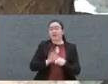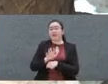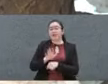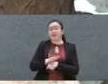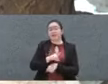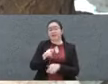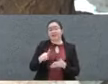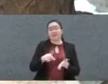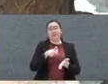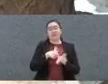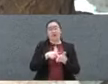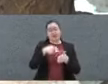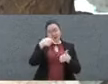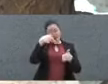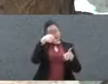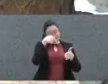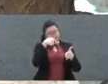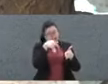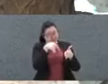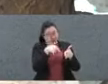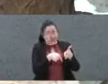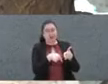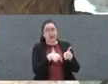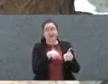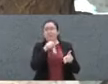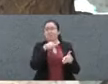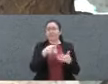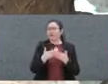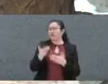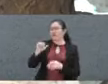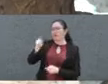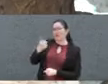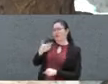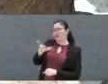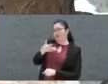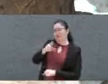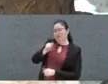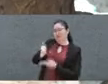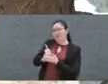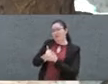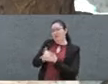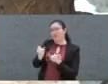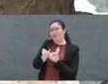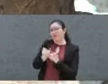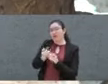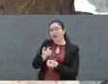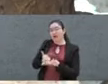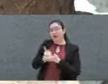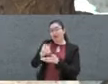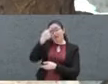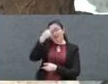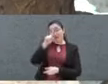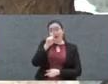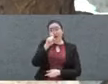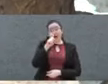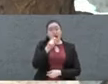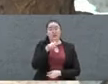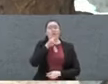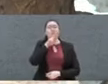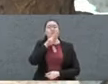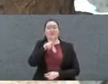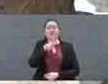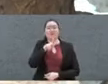pozos megaprofundos, que tomando como referencia a los otros pozos que ya operan en la ciudad, nos ofrece agua con mejores